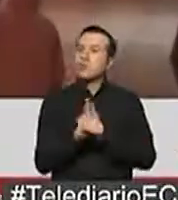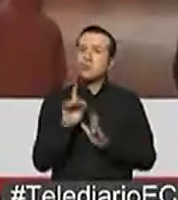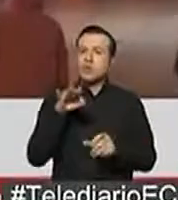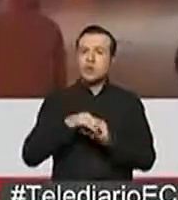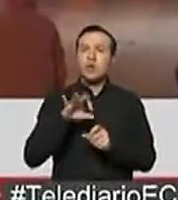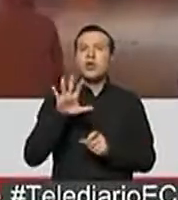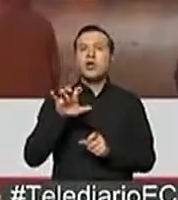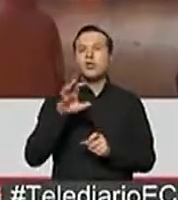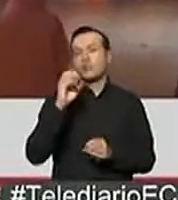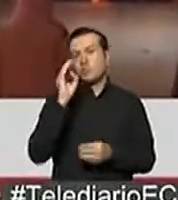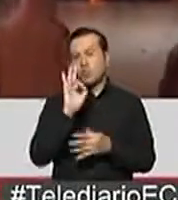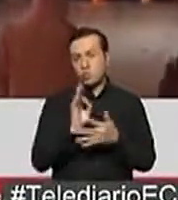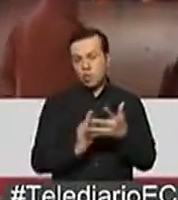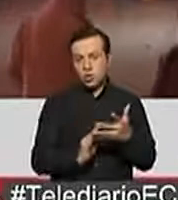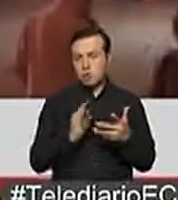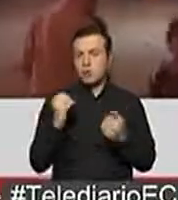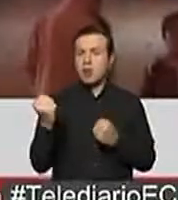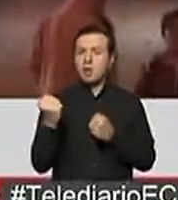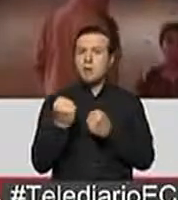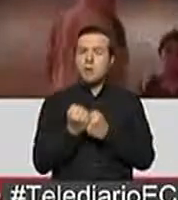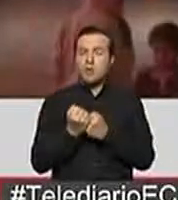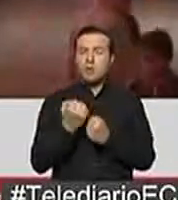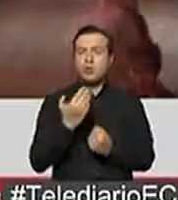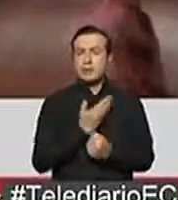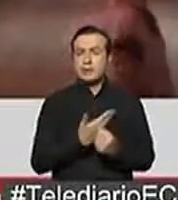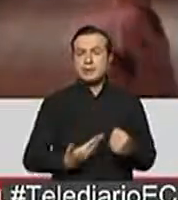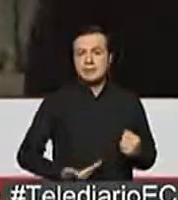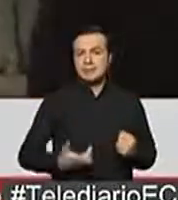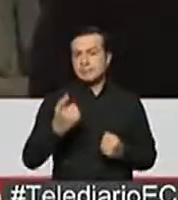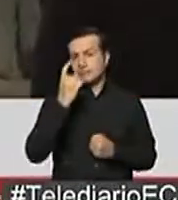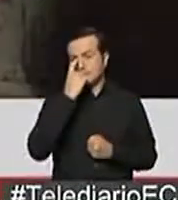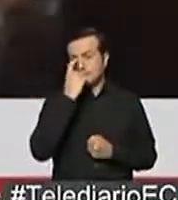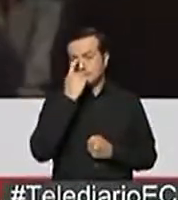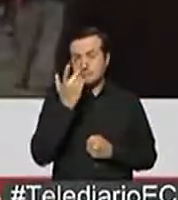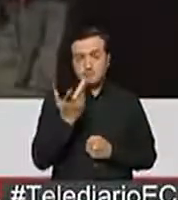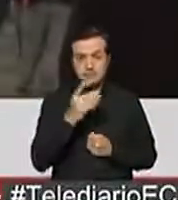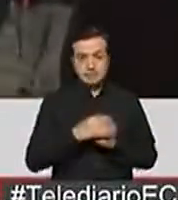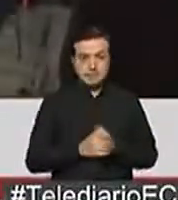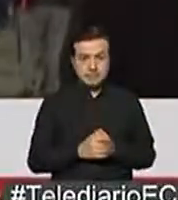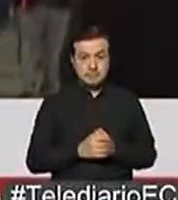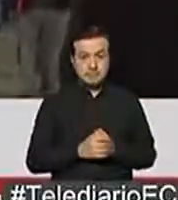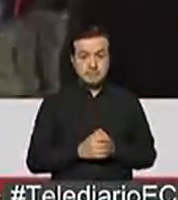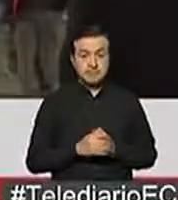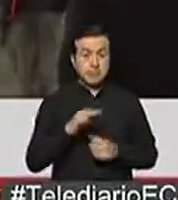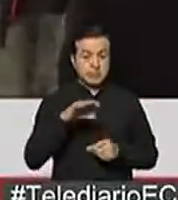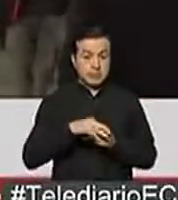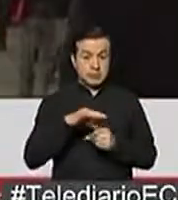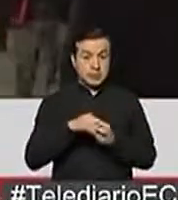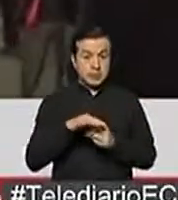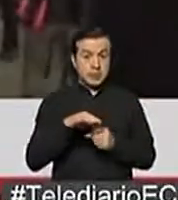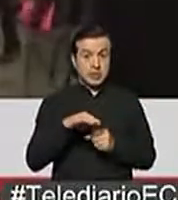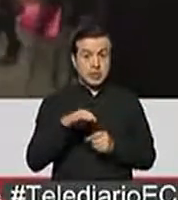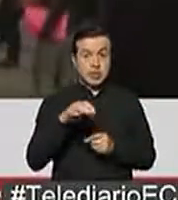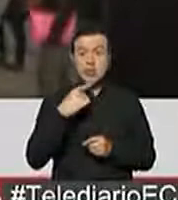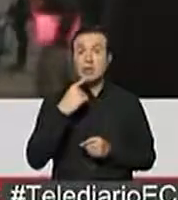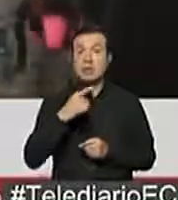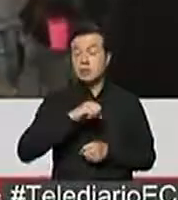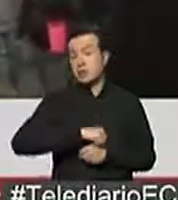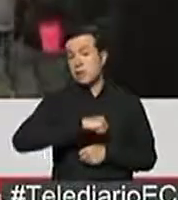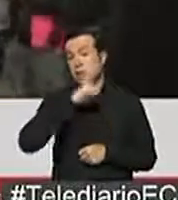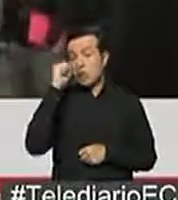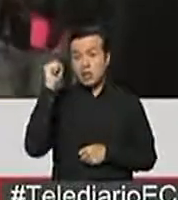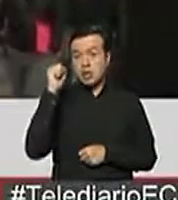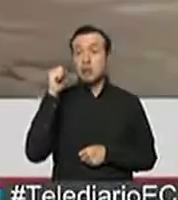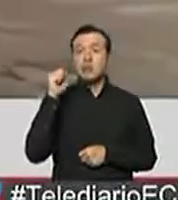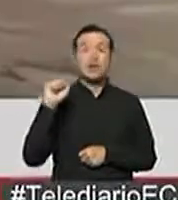el recuento de votos a favor del presidente Evo Morales. Aquel organismo electoral dio vencedor para un cuarto